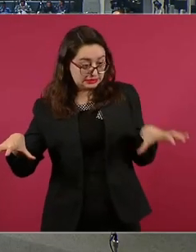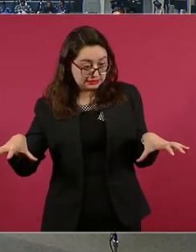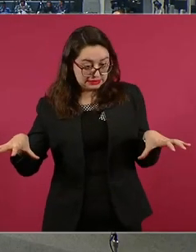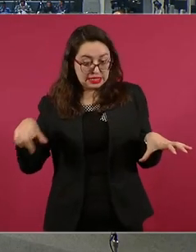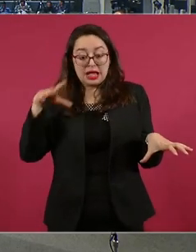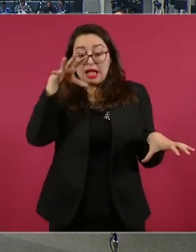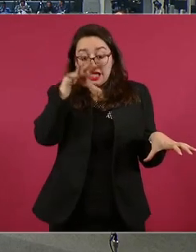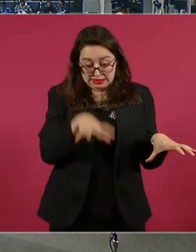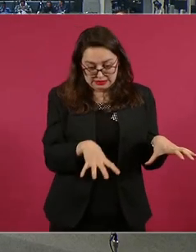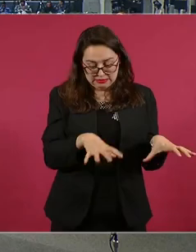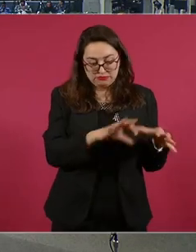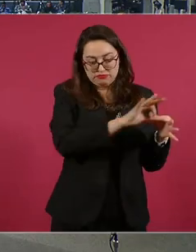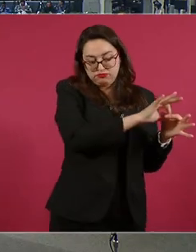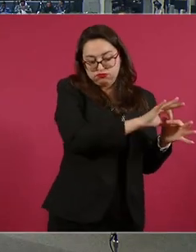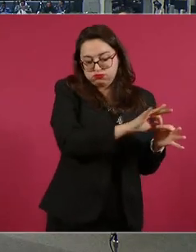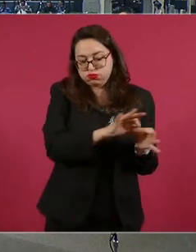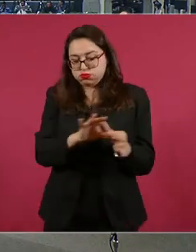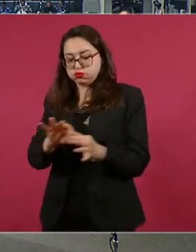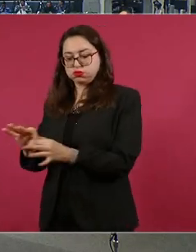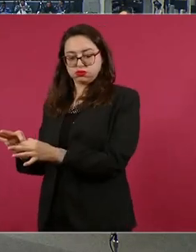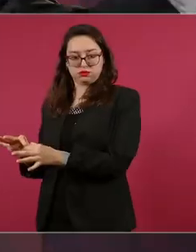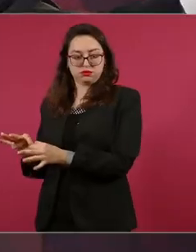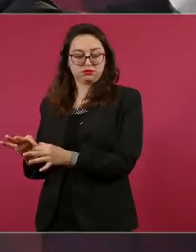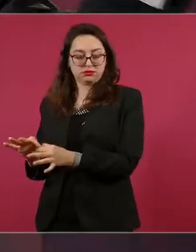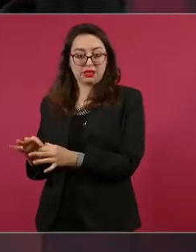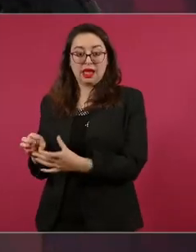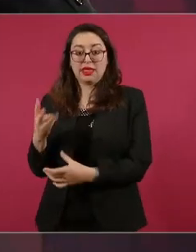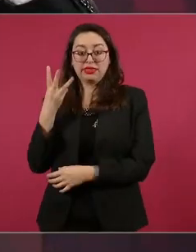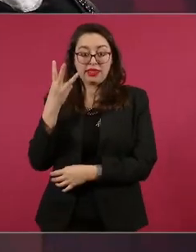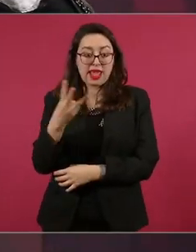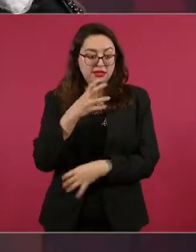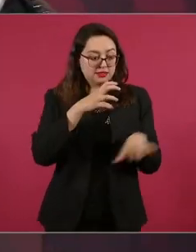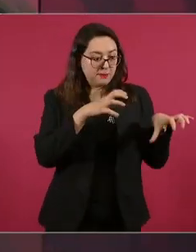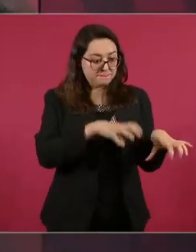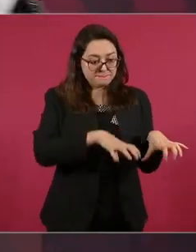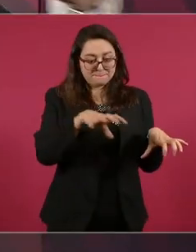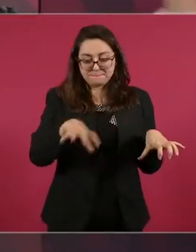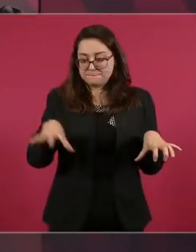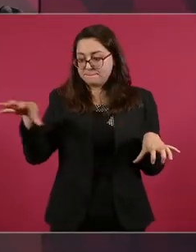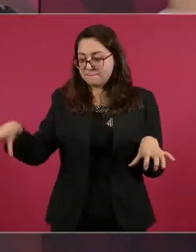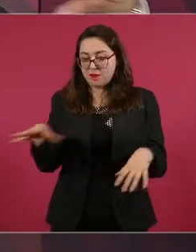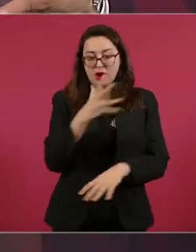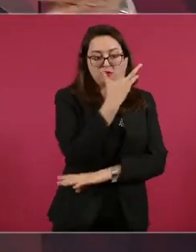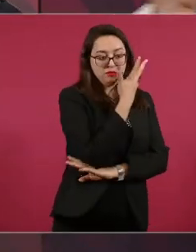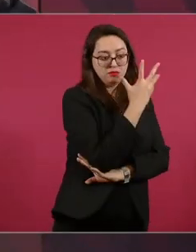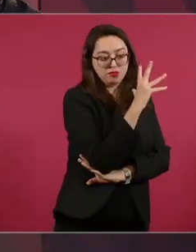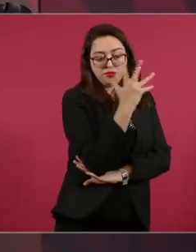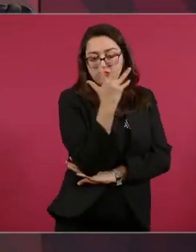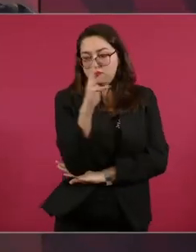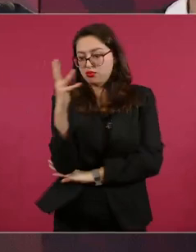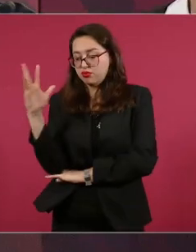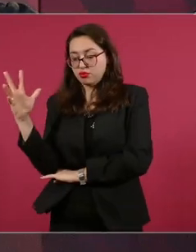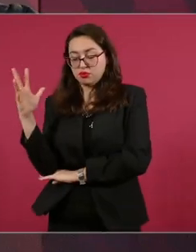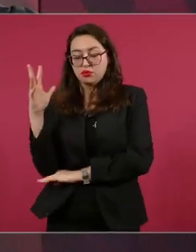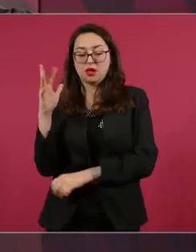sí, dos grandes reservas, sí, arreglarlo como un